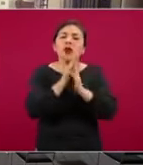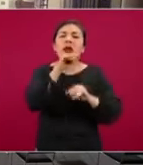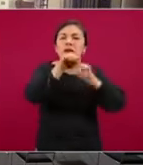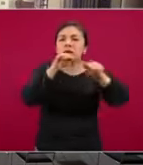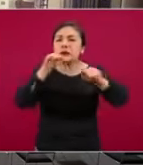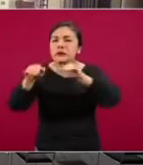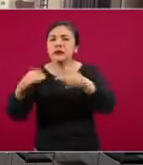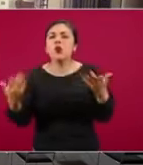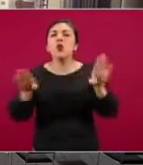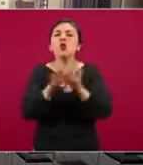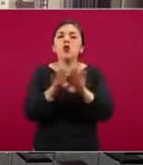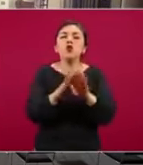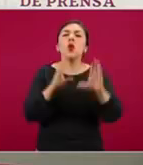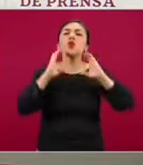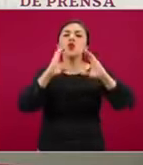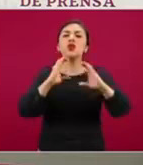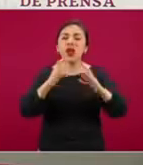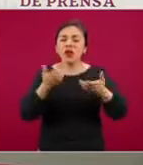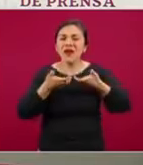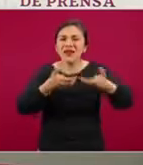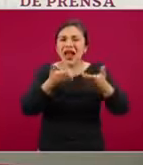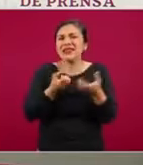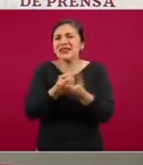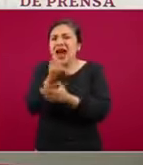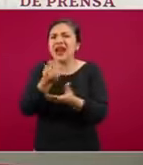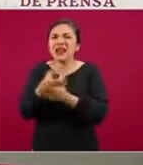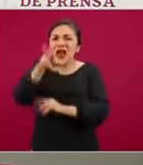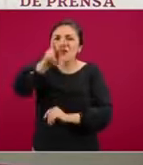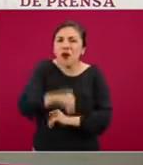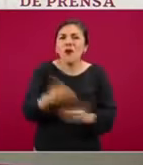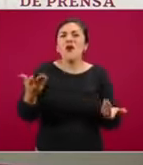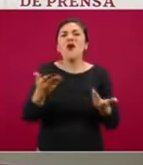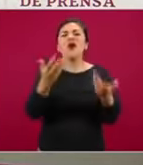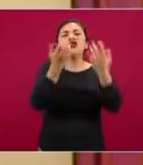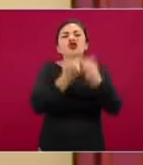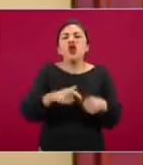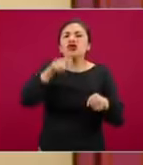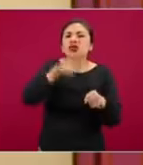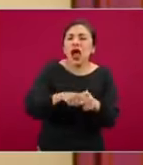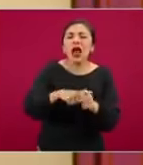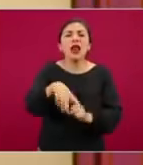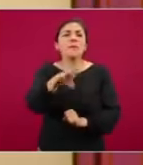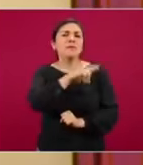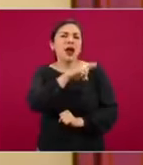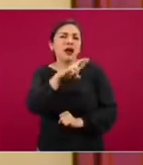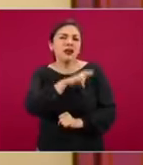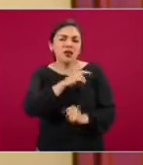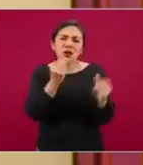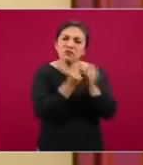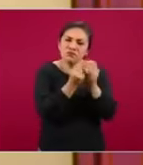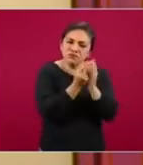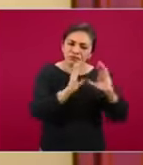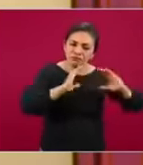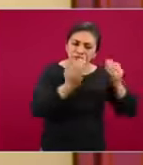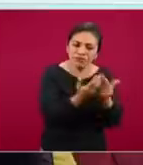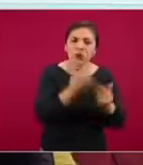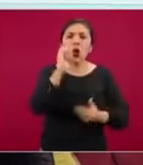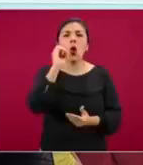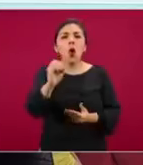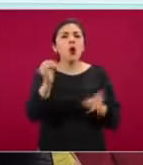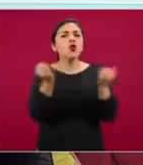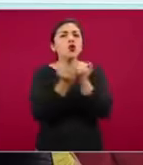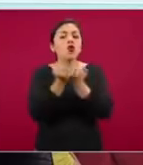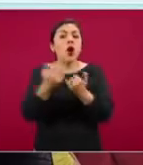la modulación del espacio público, ya sea en el ámbito social, privado, también lógicamente en el